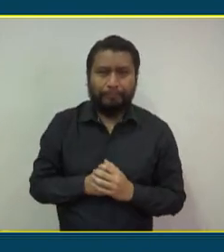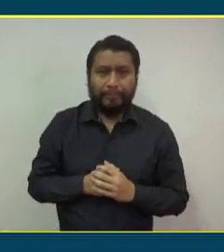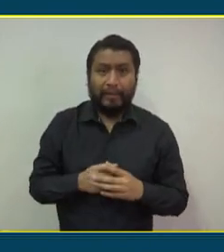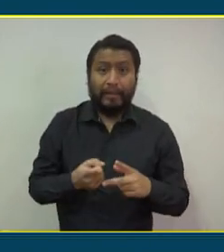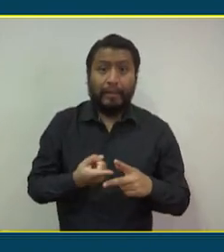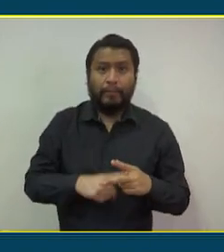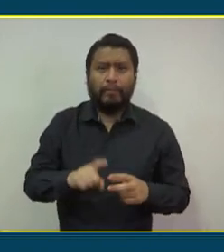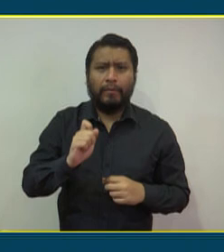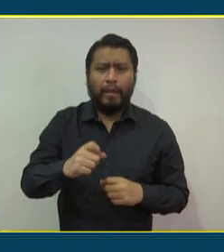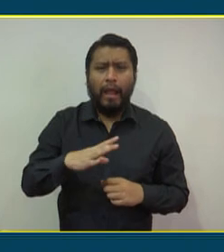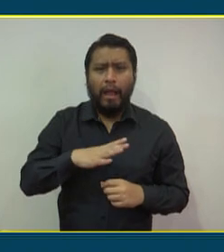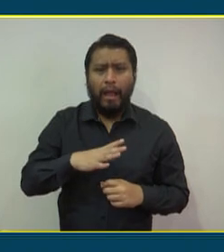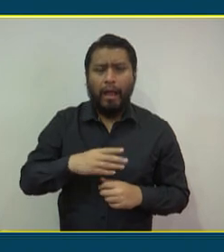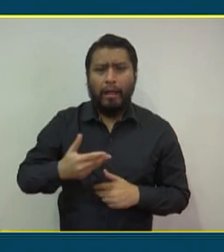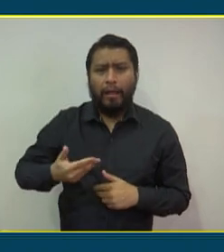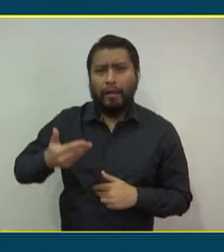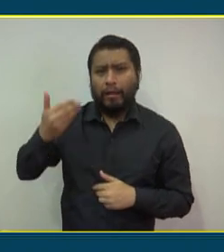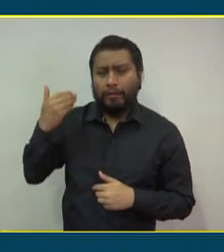poco